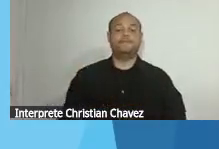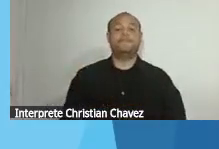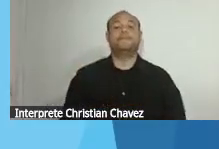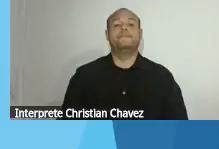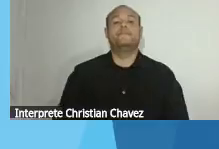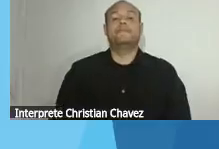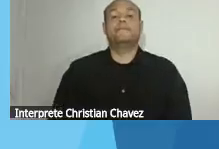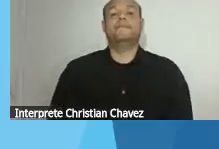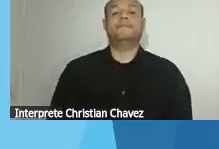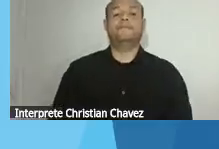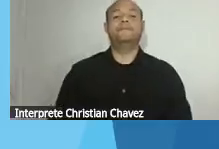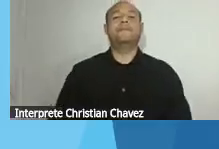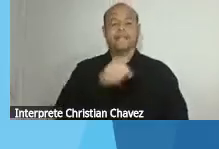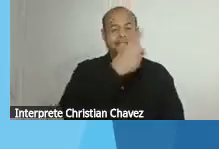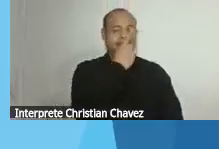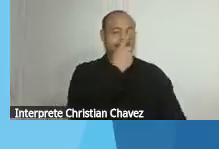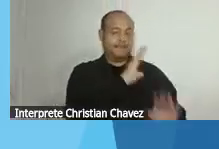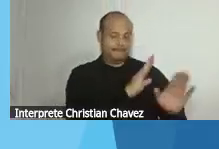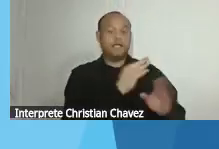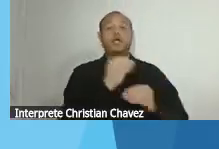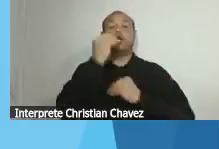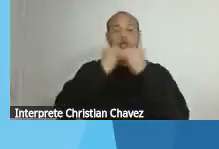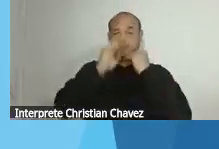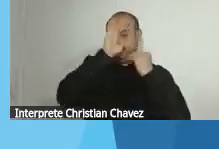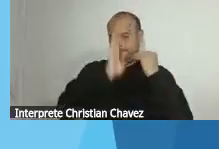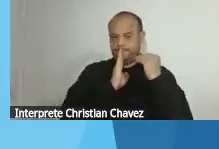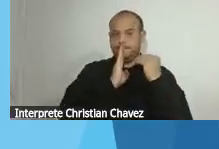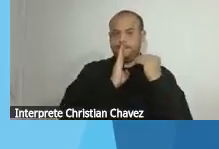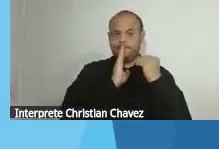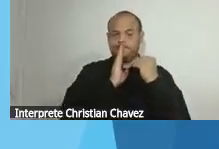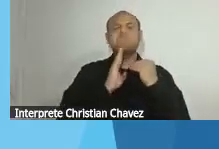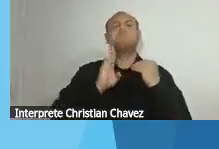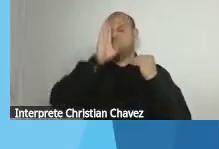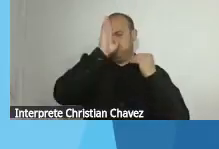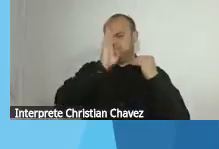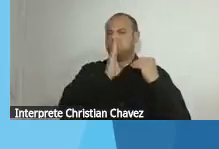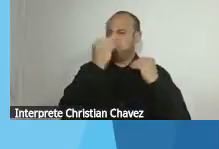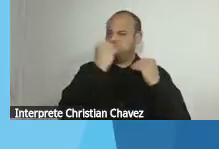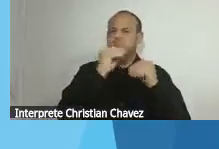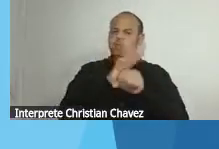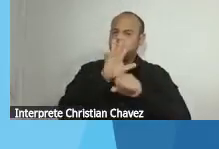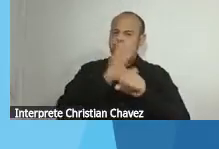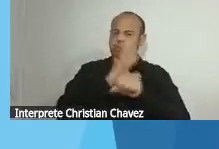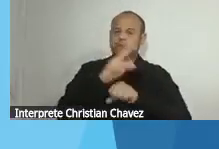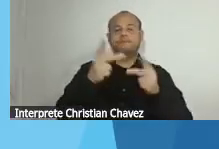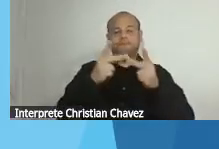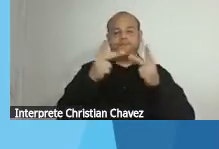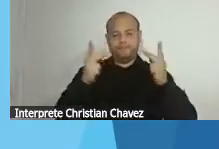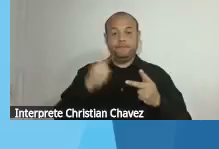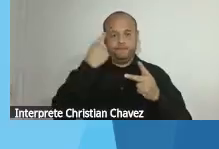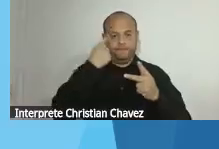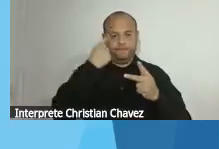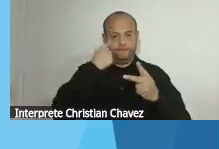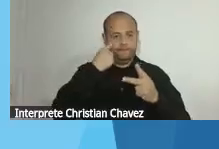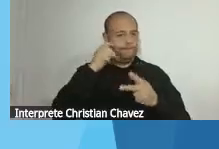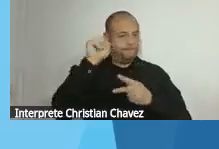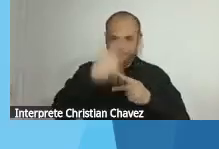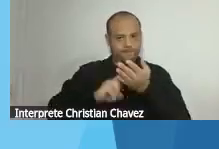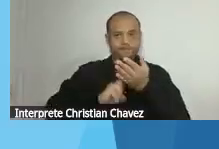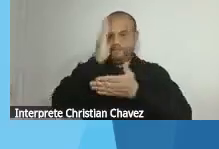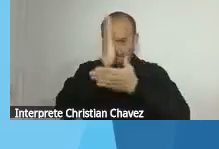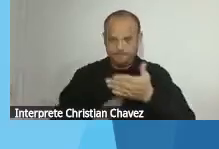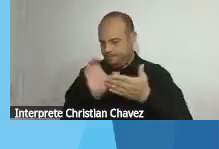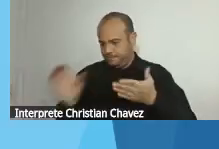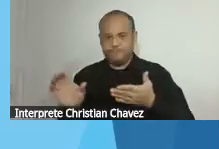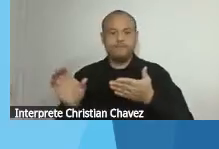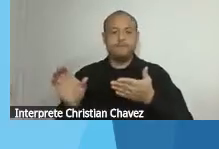Aquí tenemos también pues una comida, respetando este plato. Tenemos pollo con tortilla de maíz